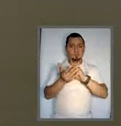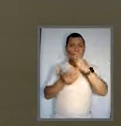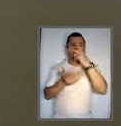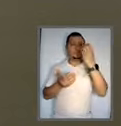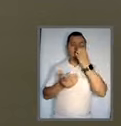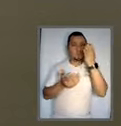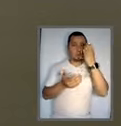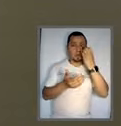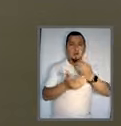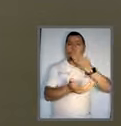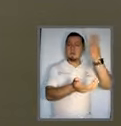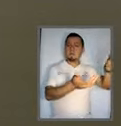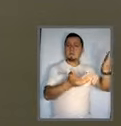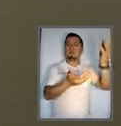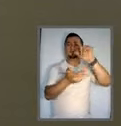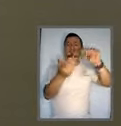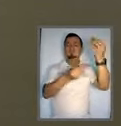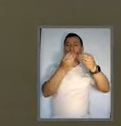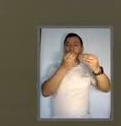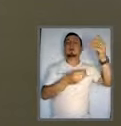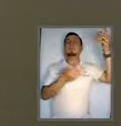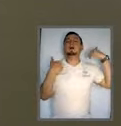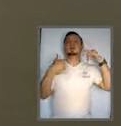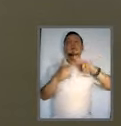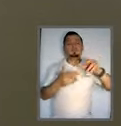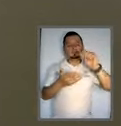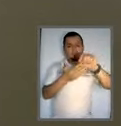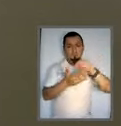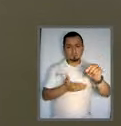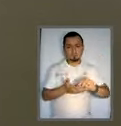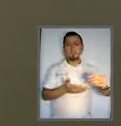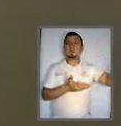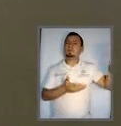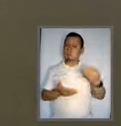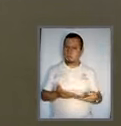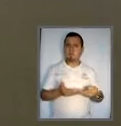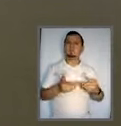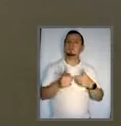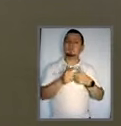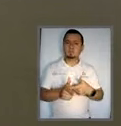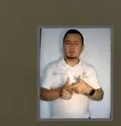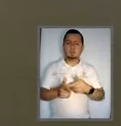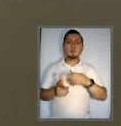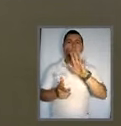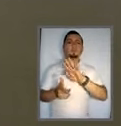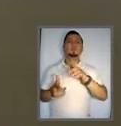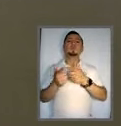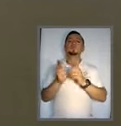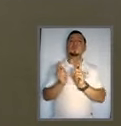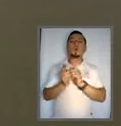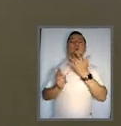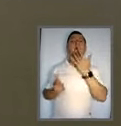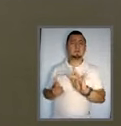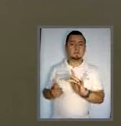sus escuelas el trabajo, después recibir retroalimentación, o tienen una contribución electrónica baja, como lo pueden ser grupos de